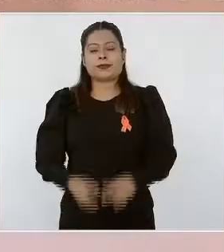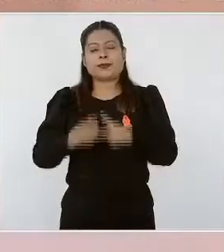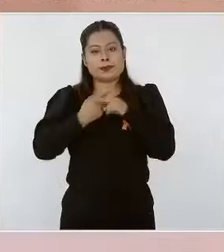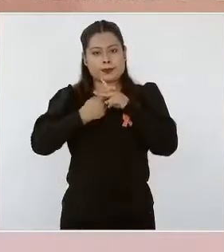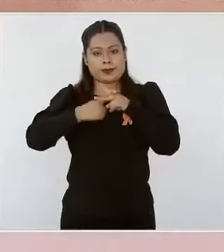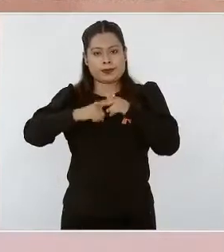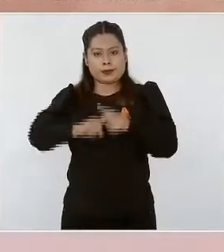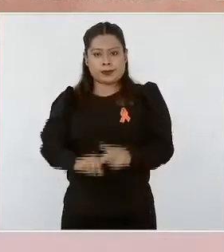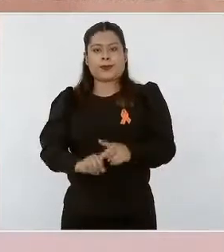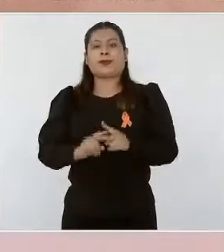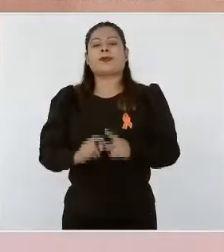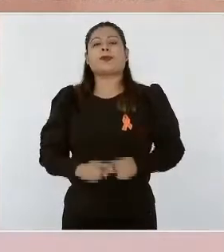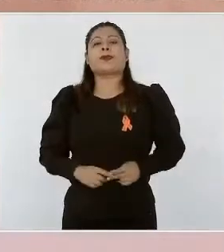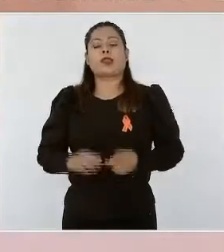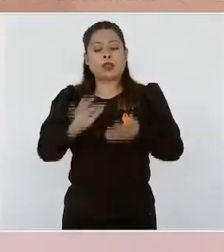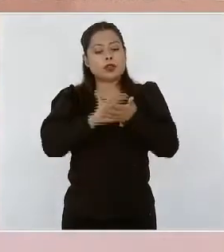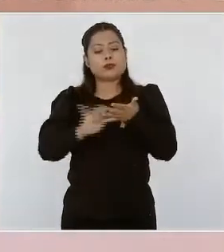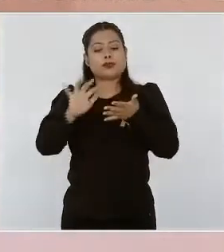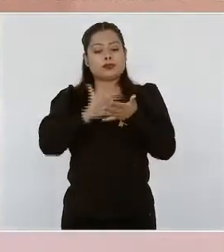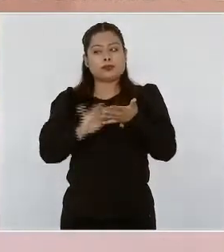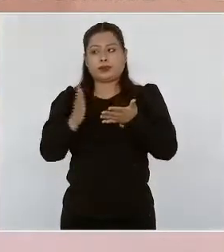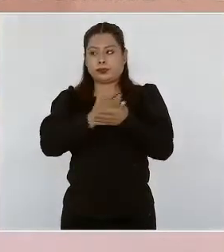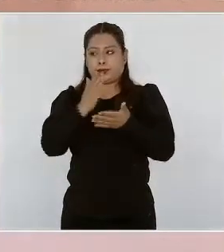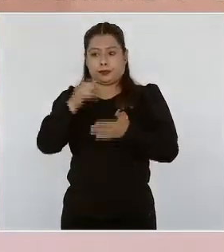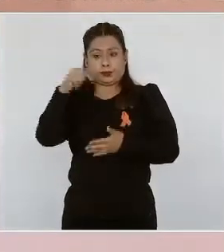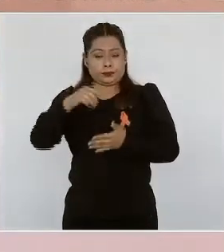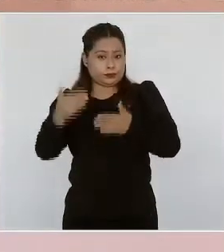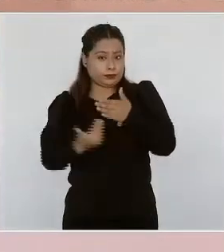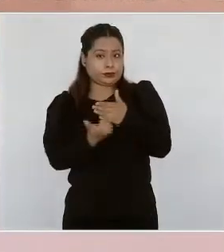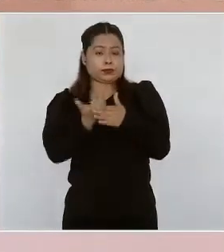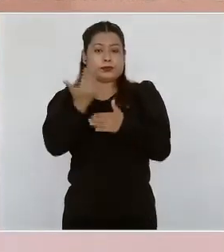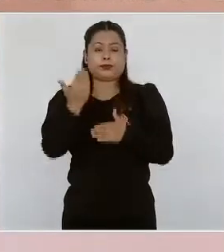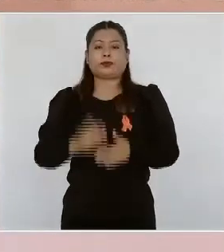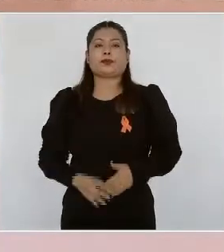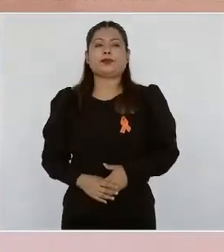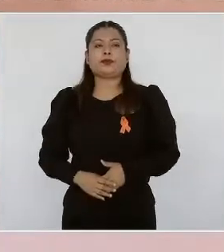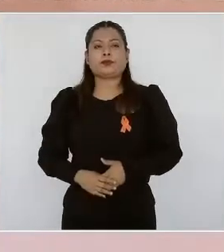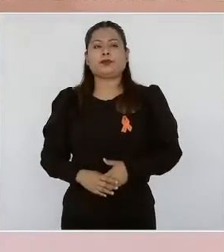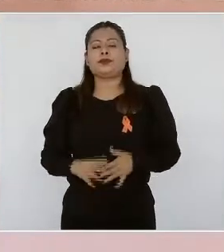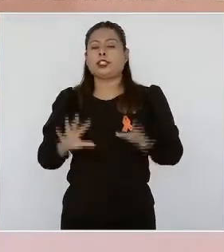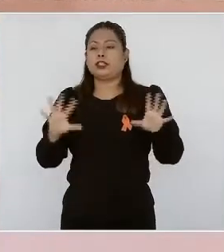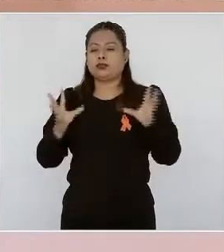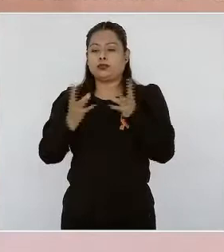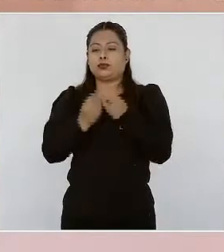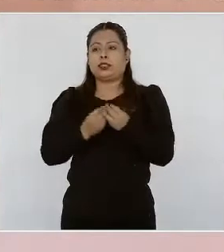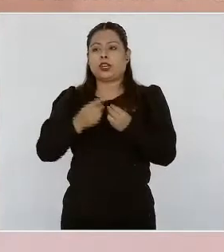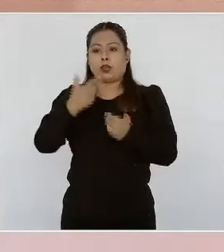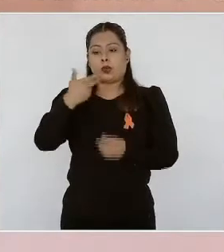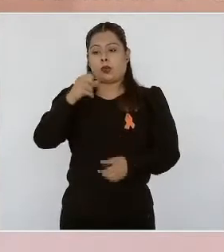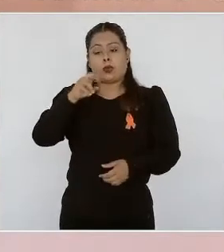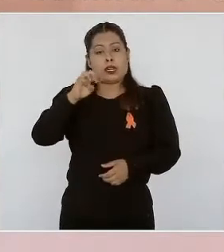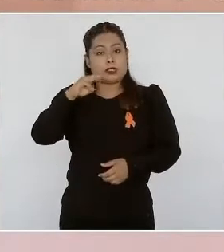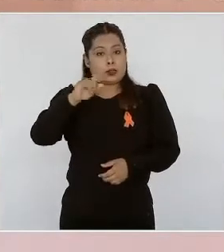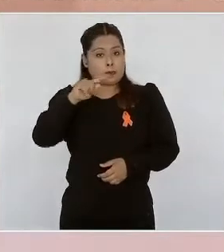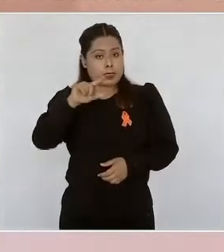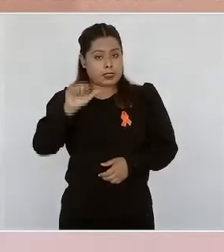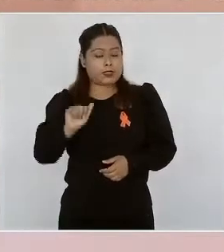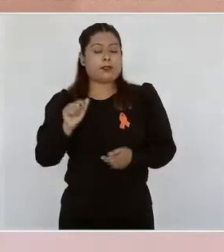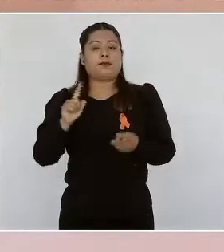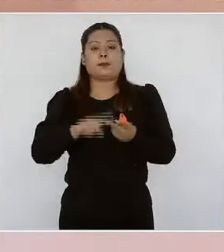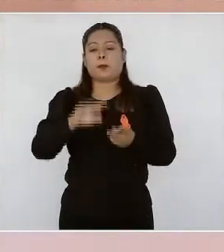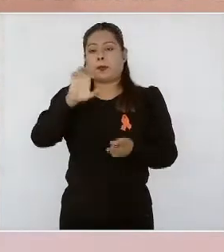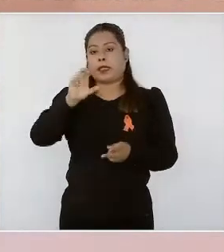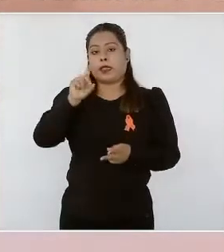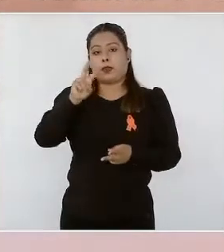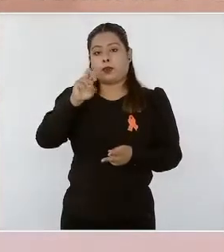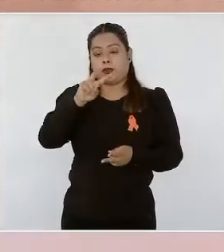Iniciamos con un trío literario que esta mañana van a formar Horacio Franco Mesa,